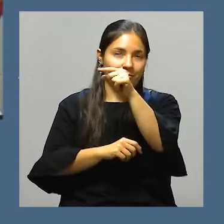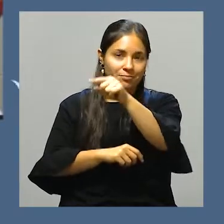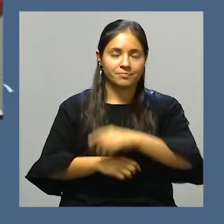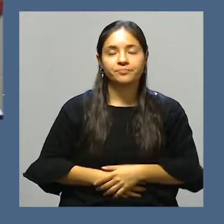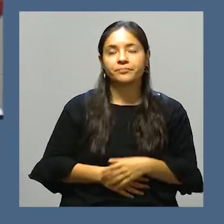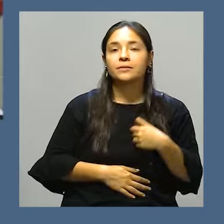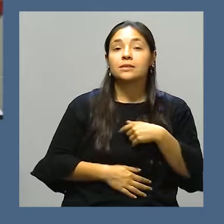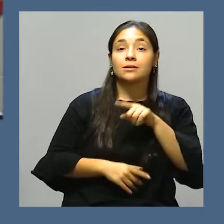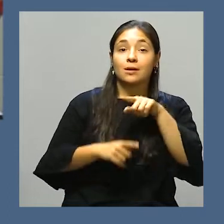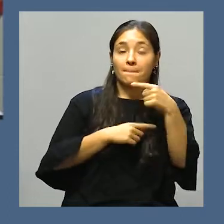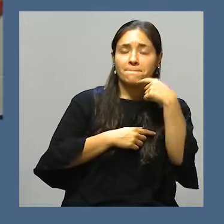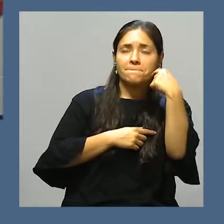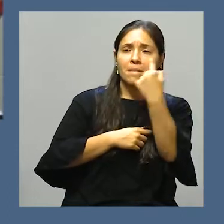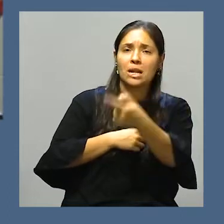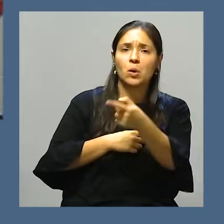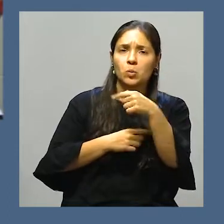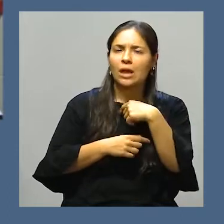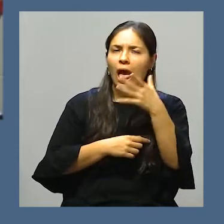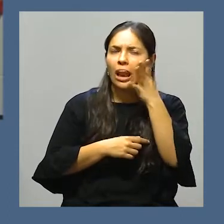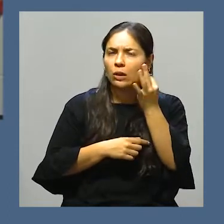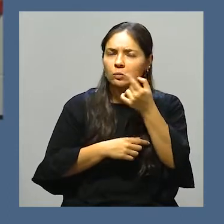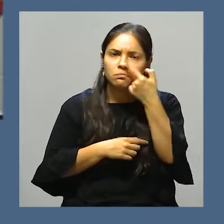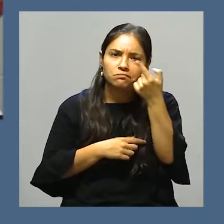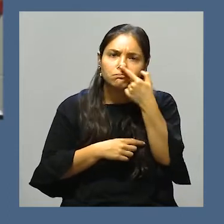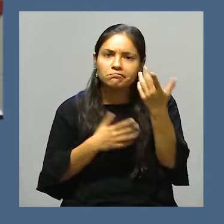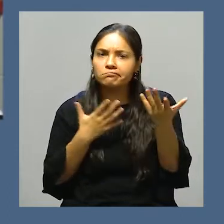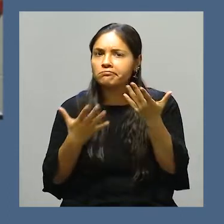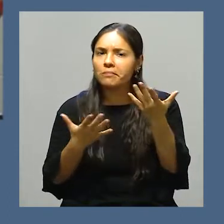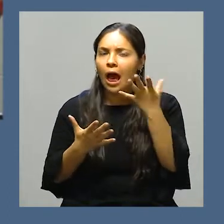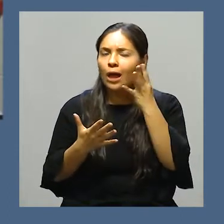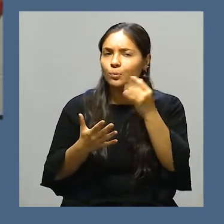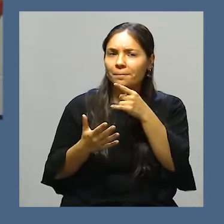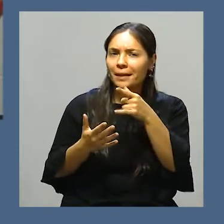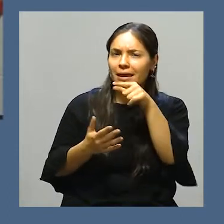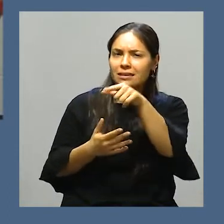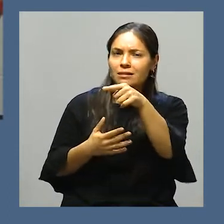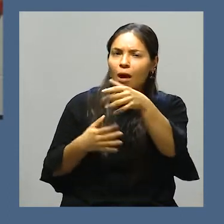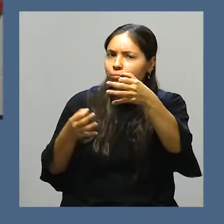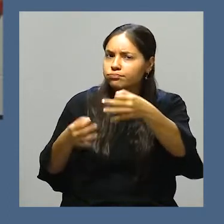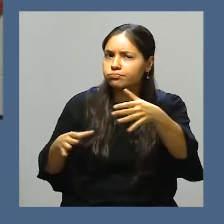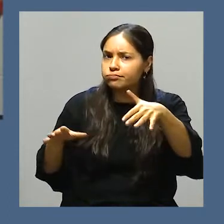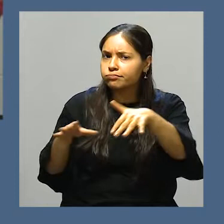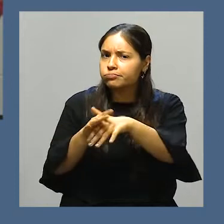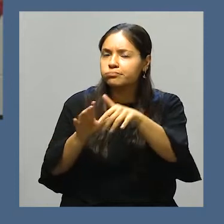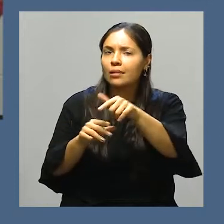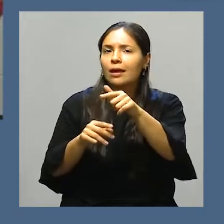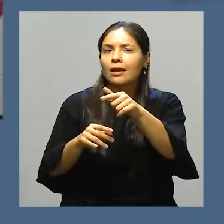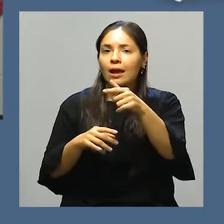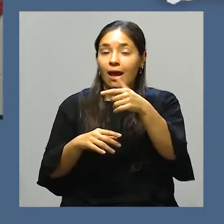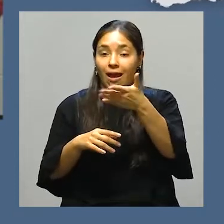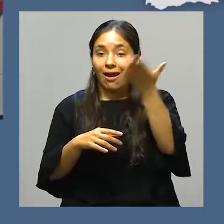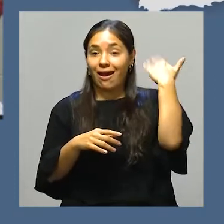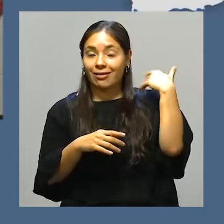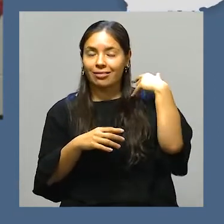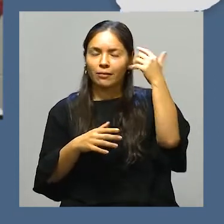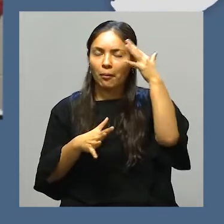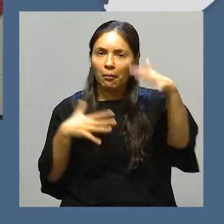Pacífico colombiano, que incluiría Chocó, Cauca y otras zonas del país, y en el sur de